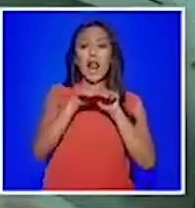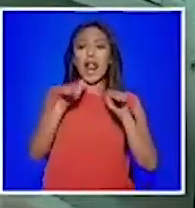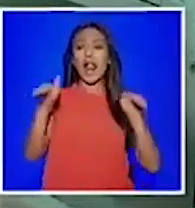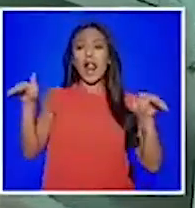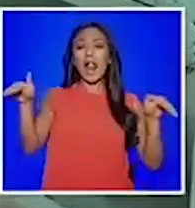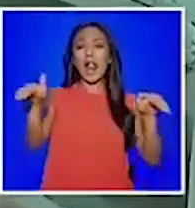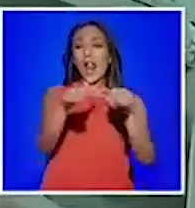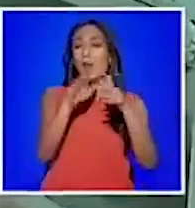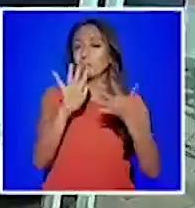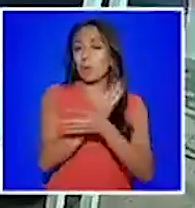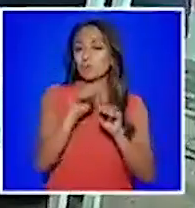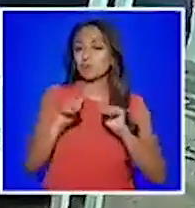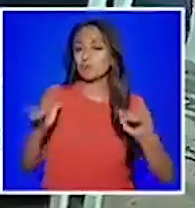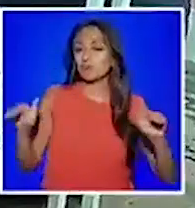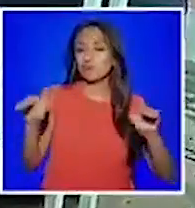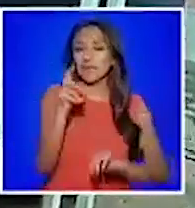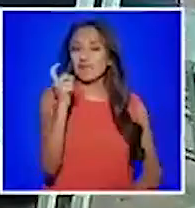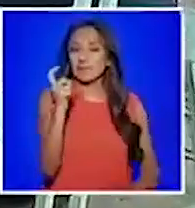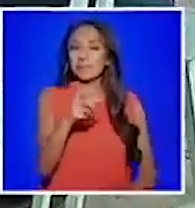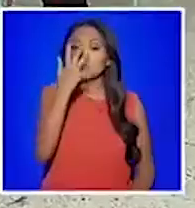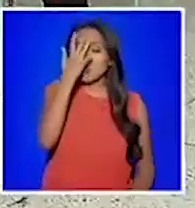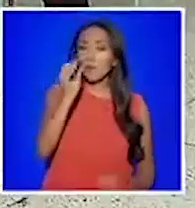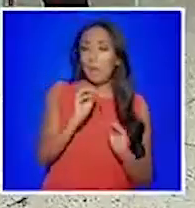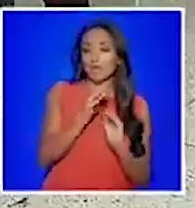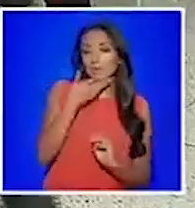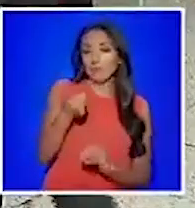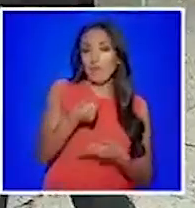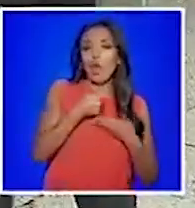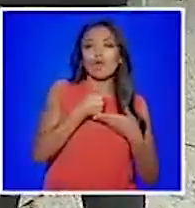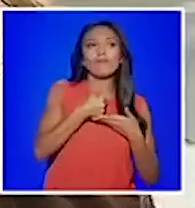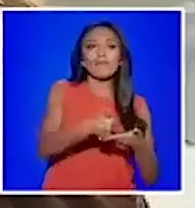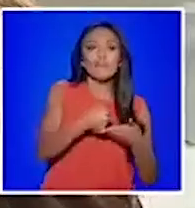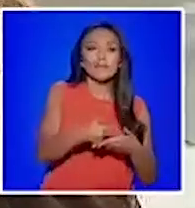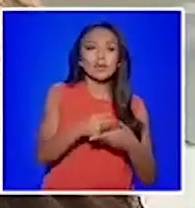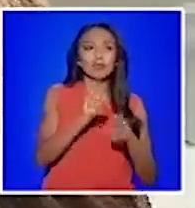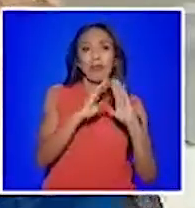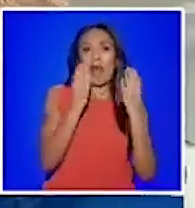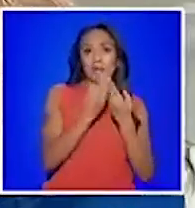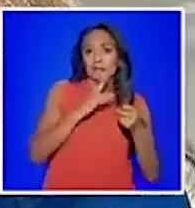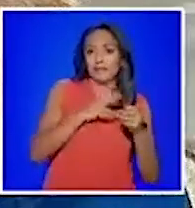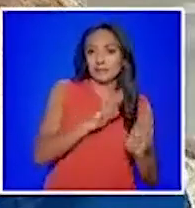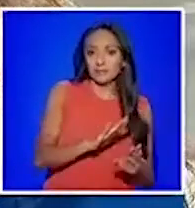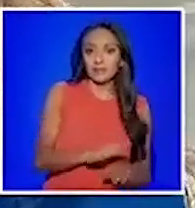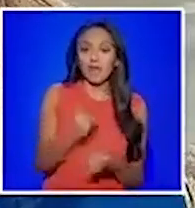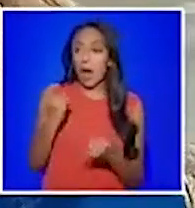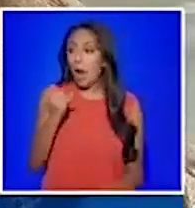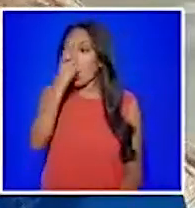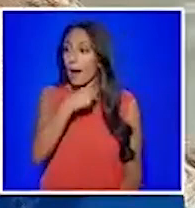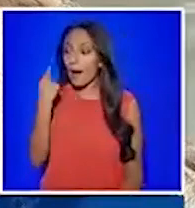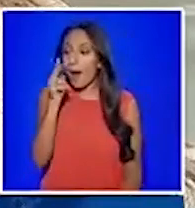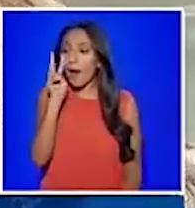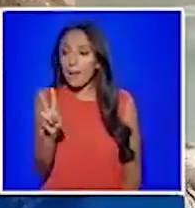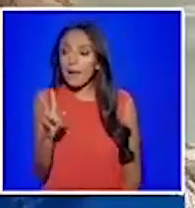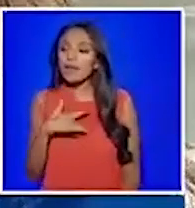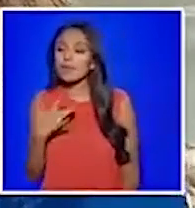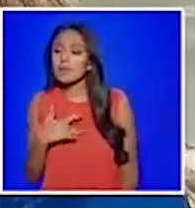escolar. Aseguran que la presencialidad tiene mayor ventaja sobre la virtualidad. Que ahora sí se los puede ver cara a cara y ver cómo se